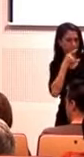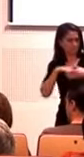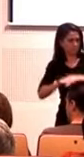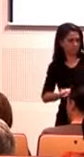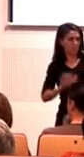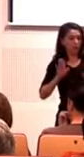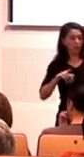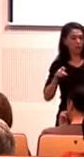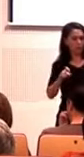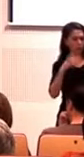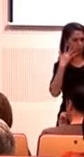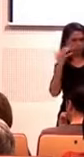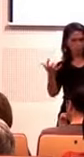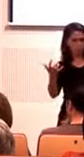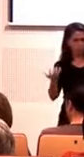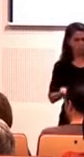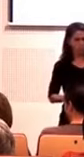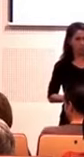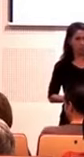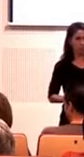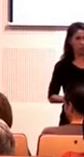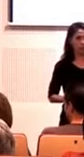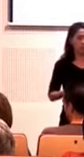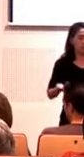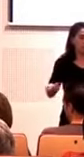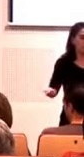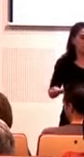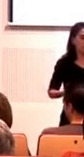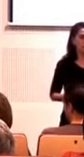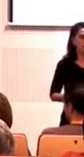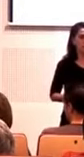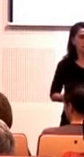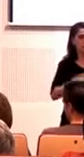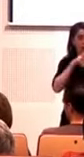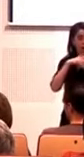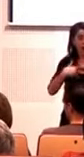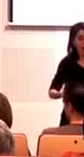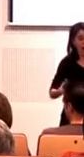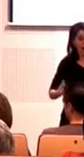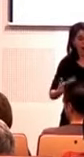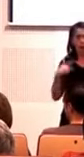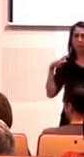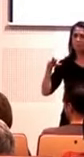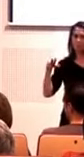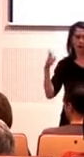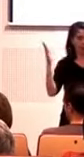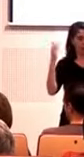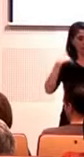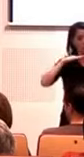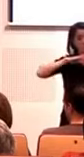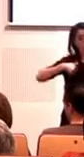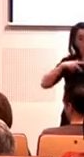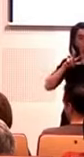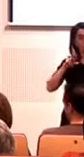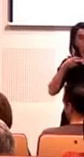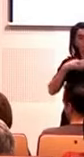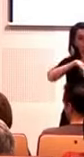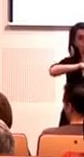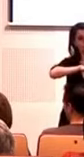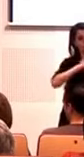cáncer está ahí. Pero bueno, ahora, hoy por hoy, no tengo pareja. La última pareja falleció